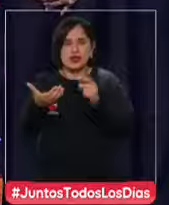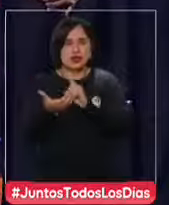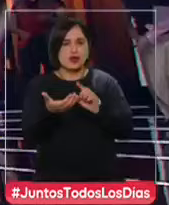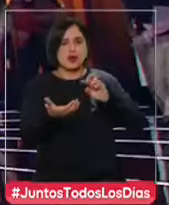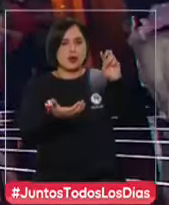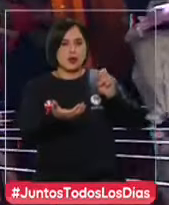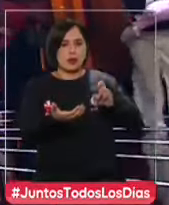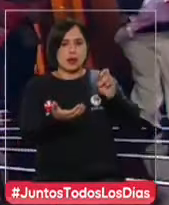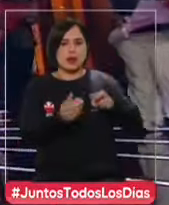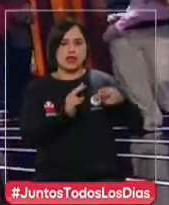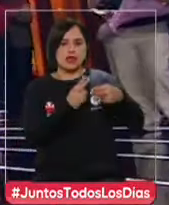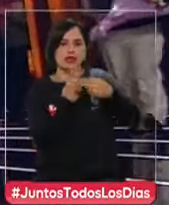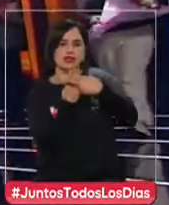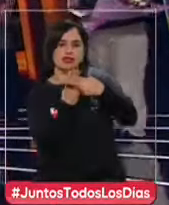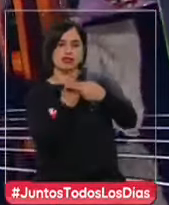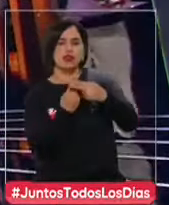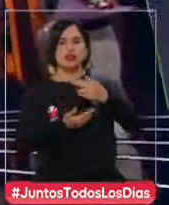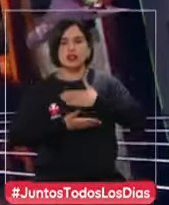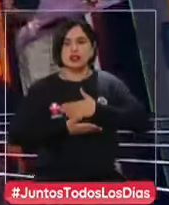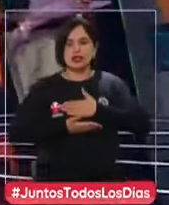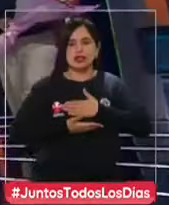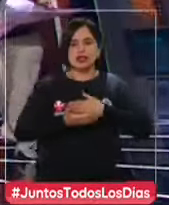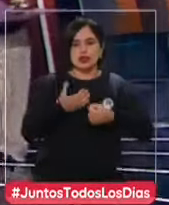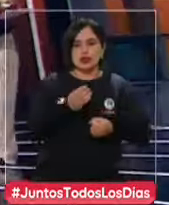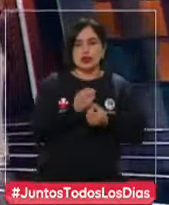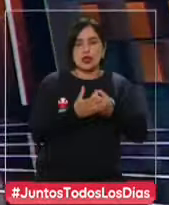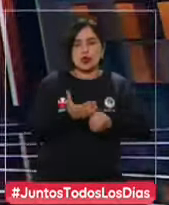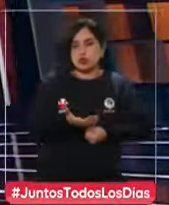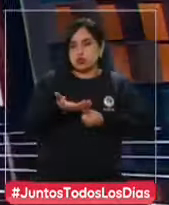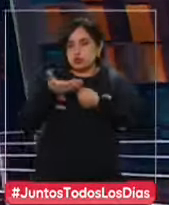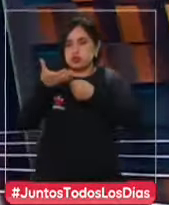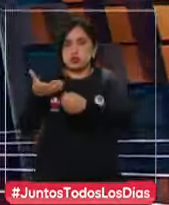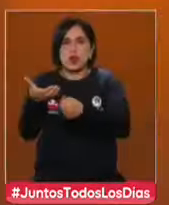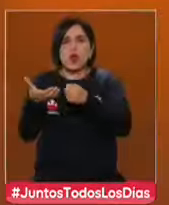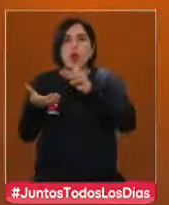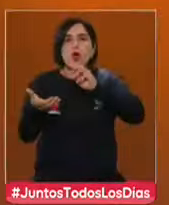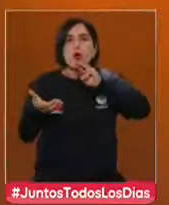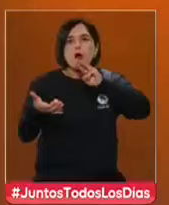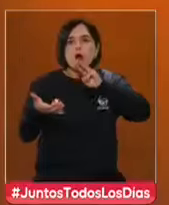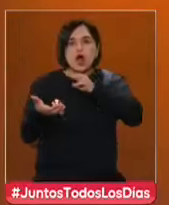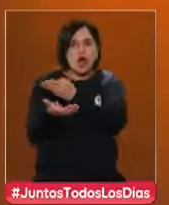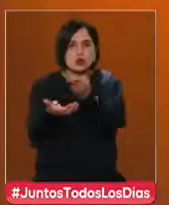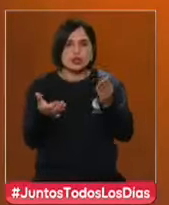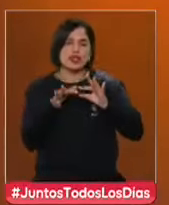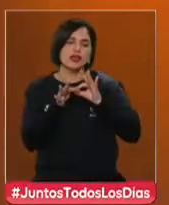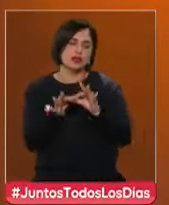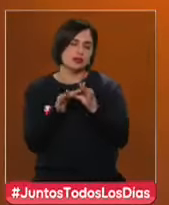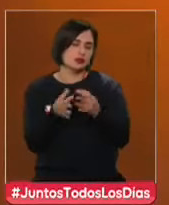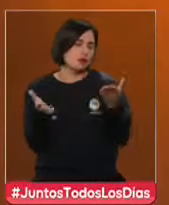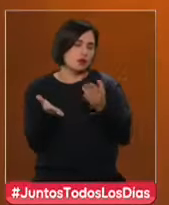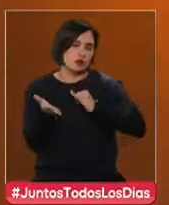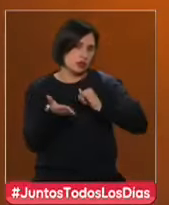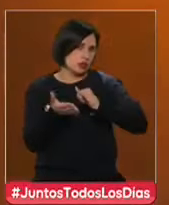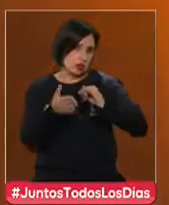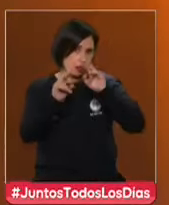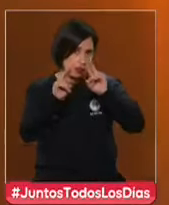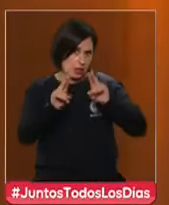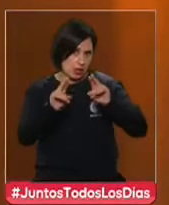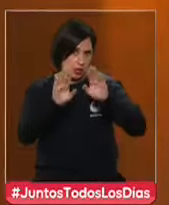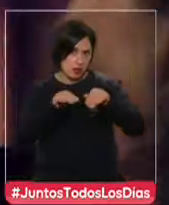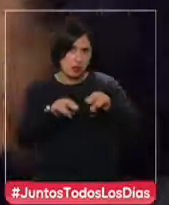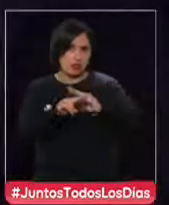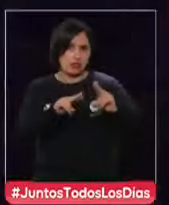papás de la Teletón quieren entregarle las mamás estas flores a ustedes en agradecimiento, como se hace siempre en el teatro, que